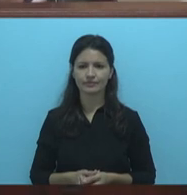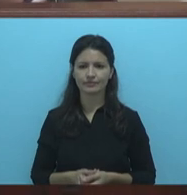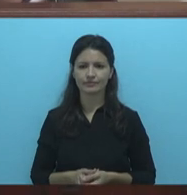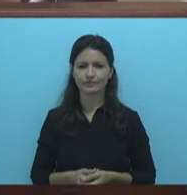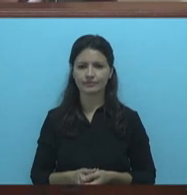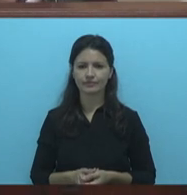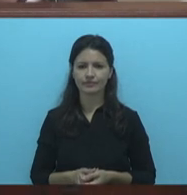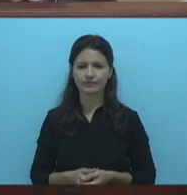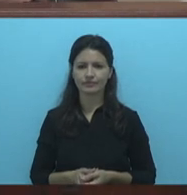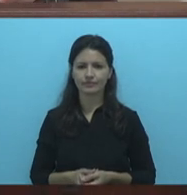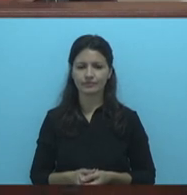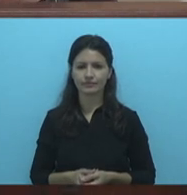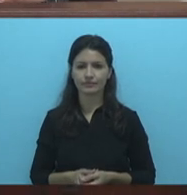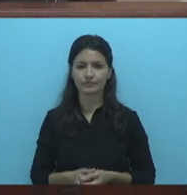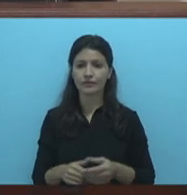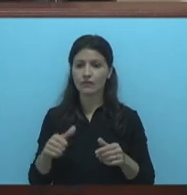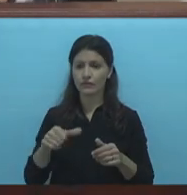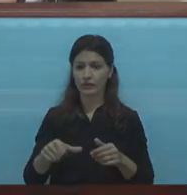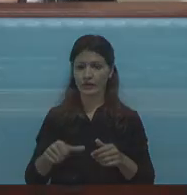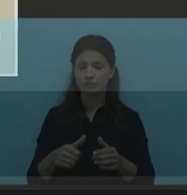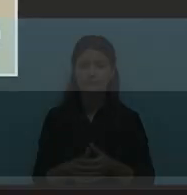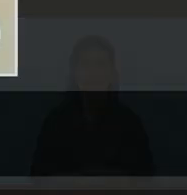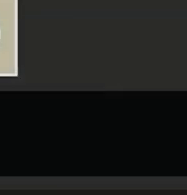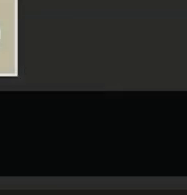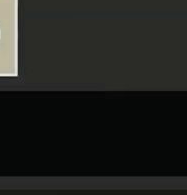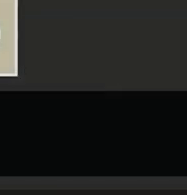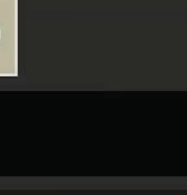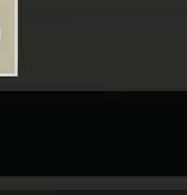Les pido que emitan su voto en forma electrónica.